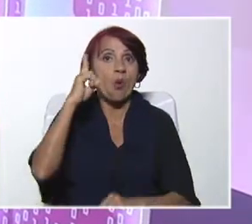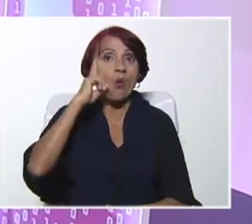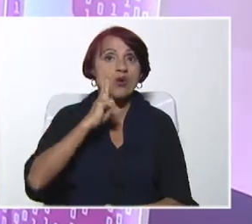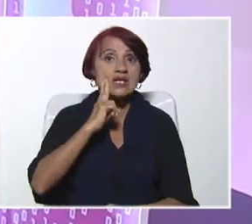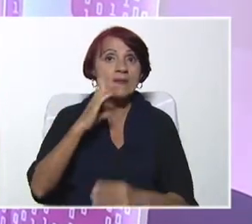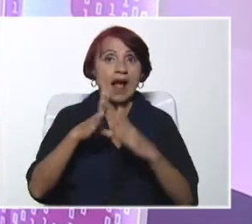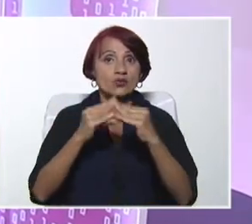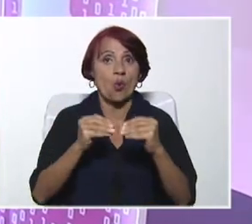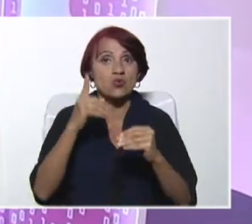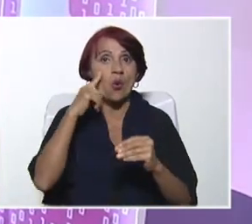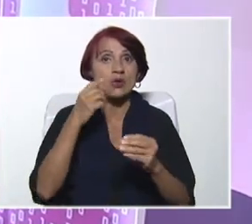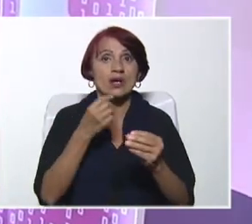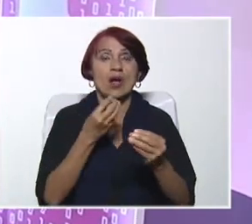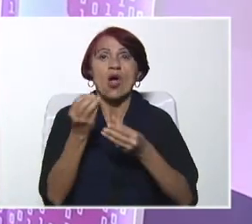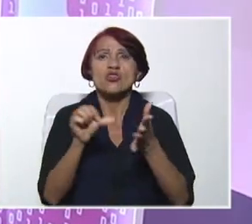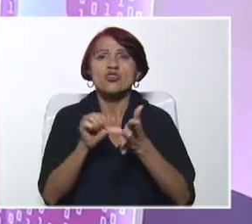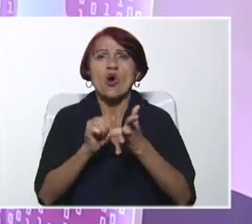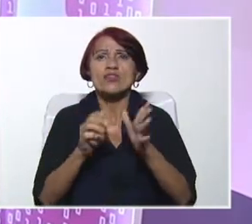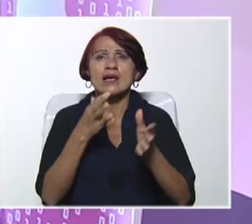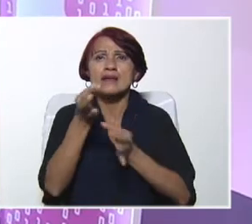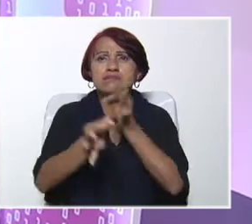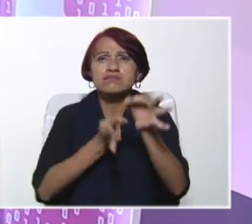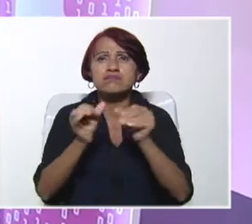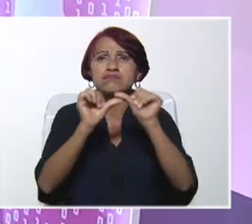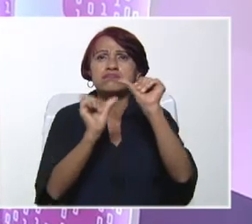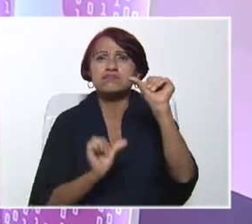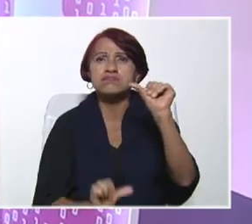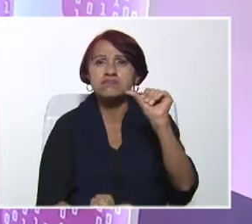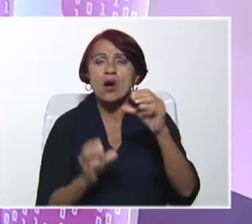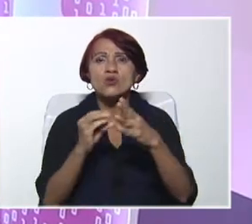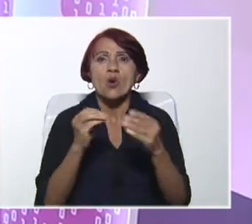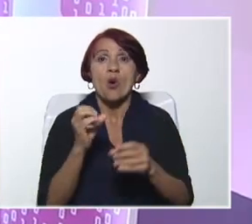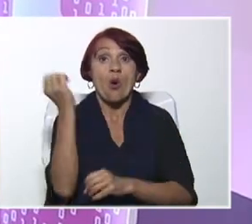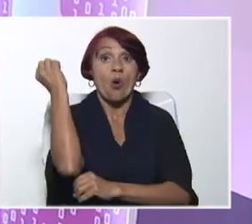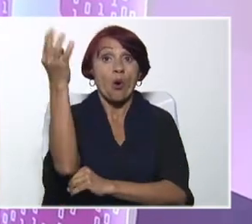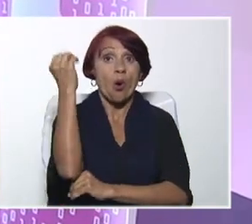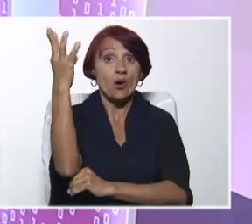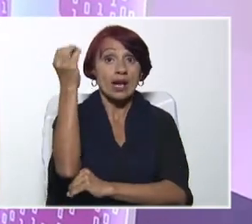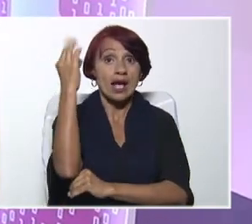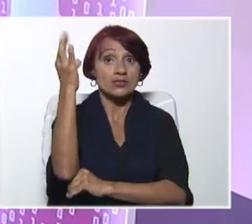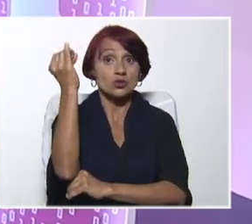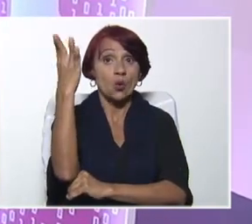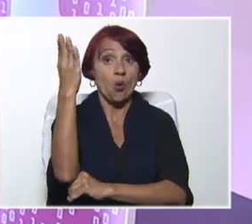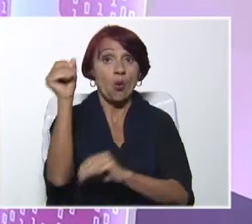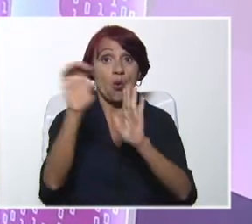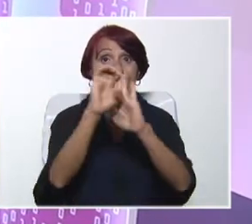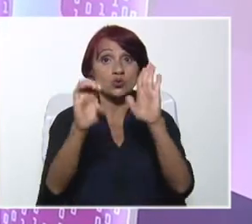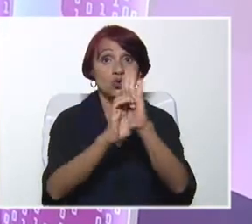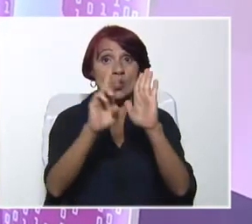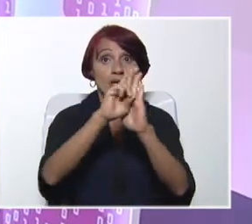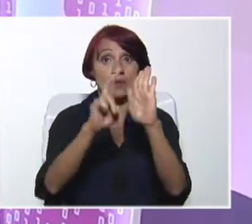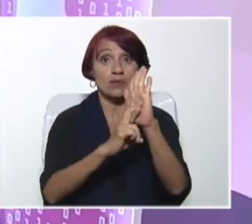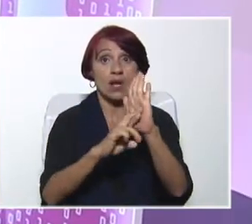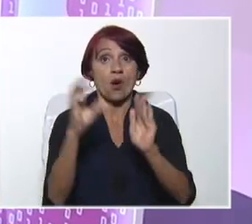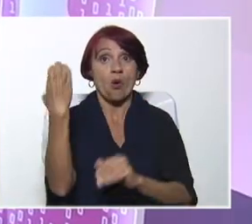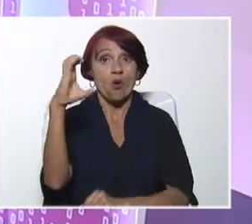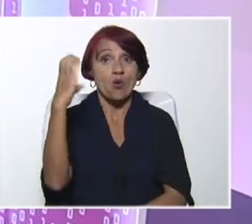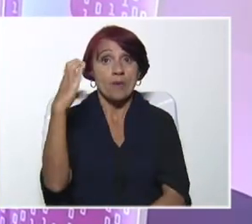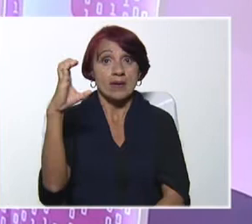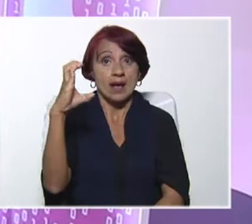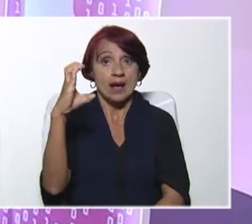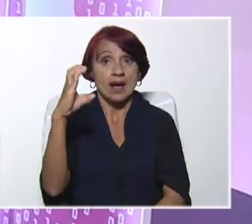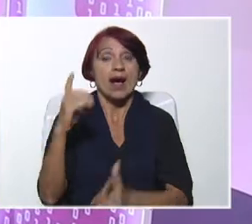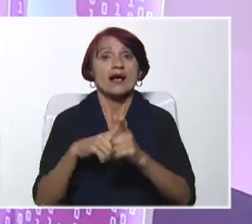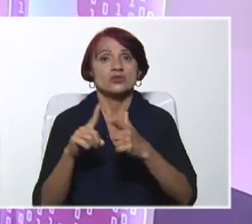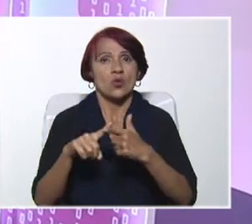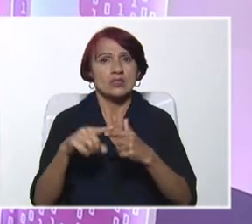magistral discurso que nos habla acerca de la instalación del Congreso Constituyente de la República de Colombia. Pero